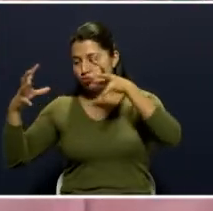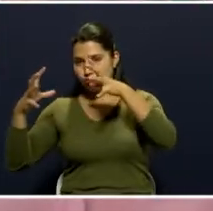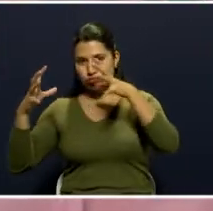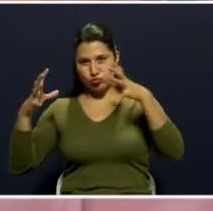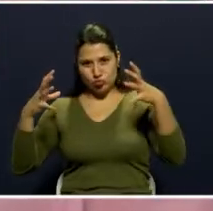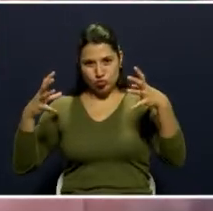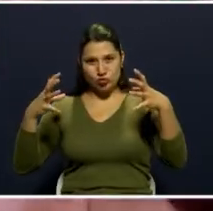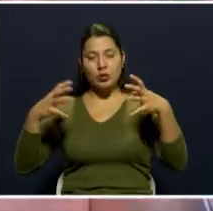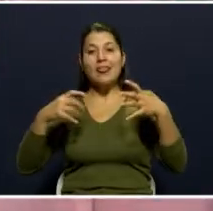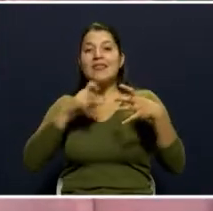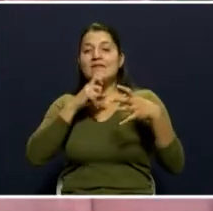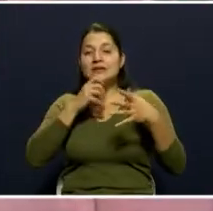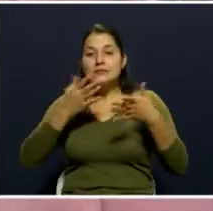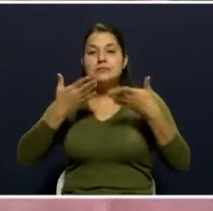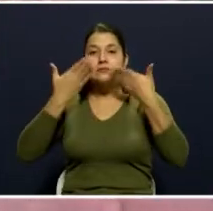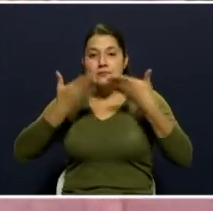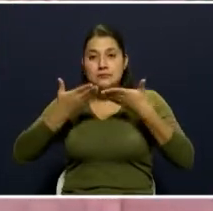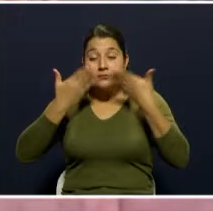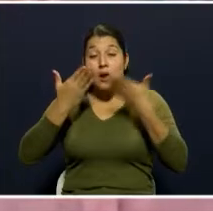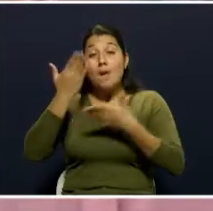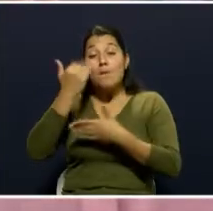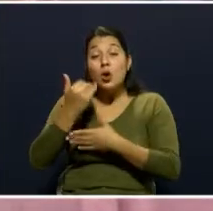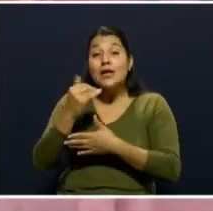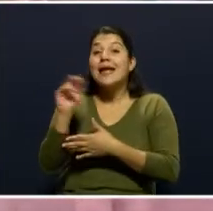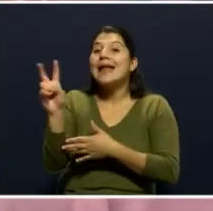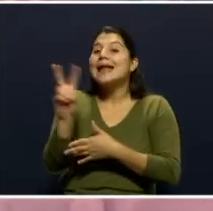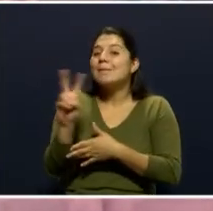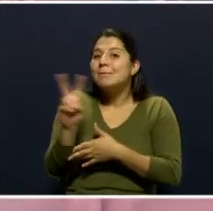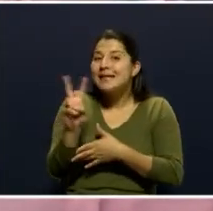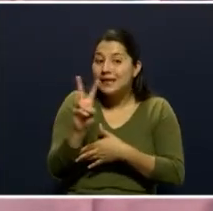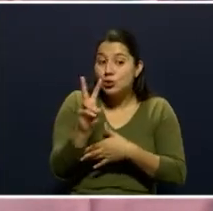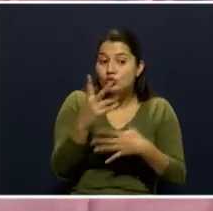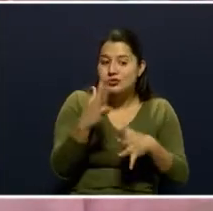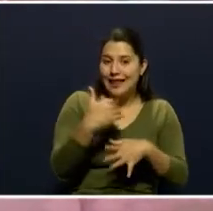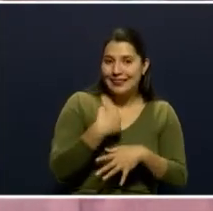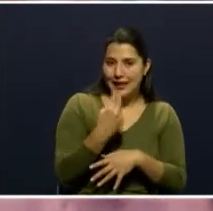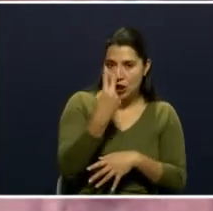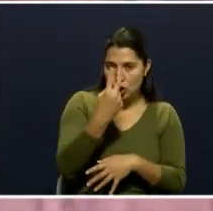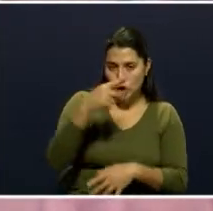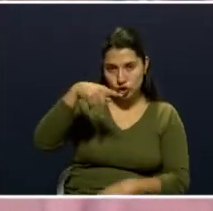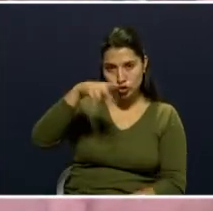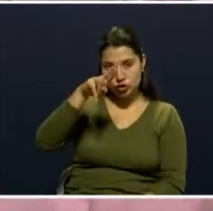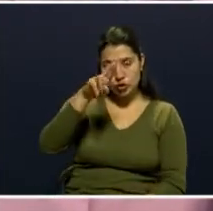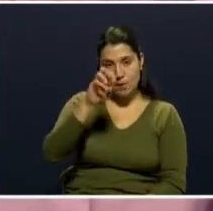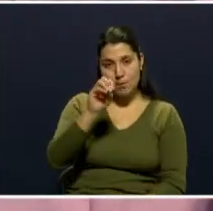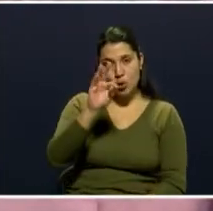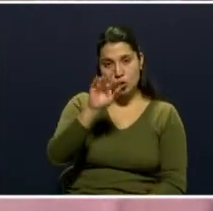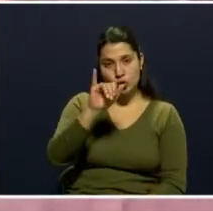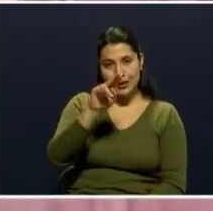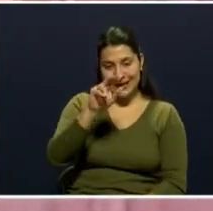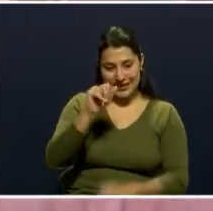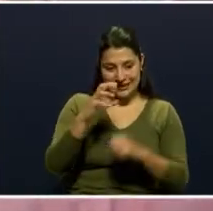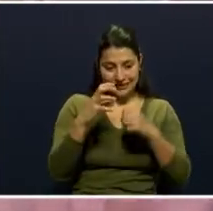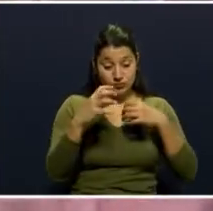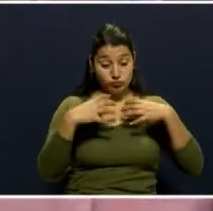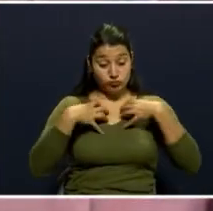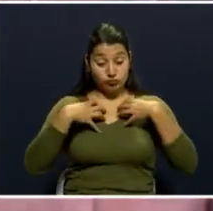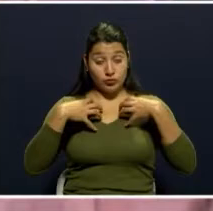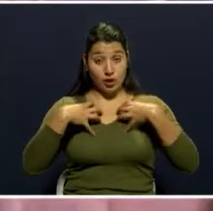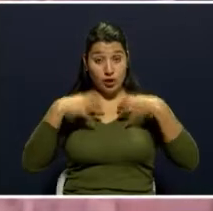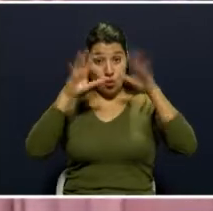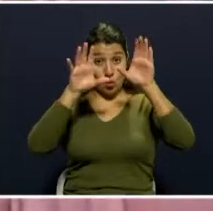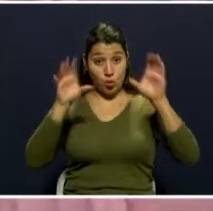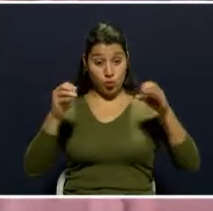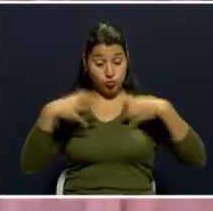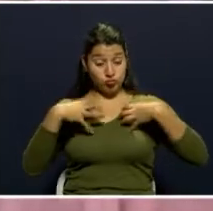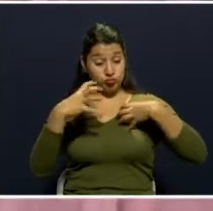explicaba Osvaldo, tiene esas dos proteínas claves, están presentes en los pulmones, coloniza ahí y entonces hacia ahí también